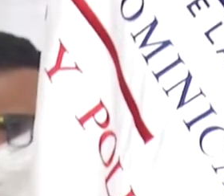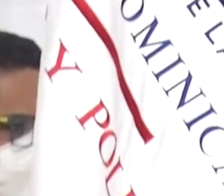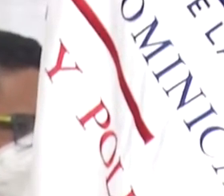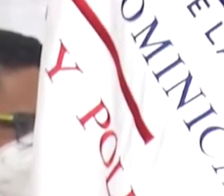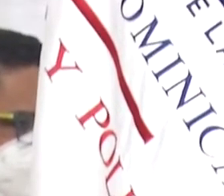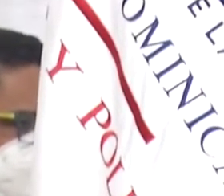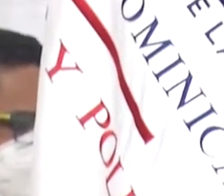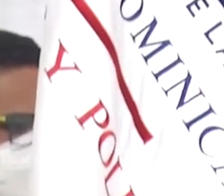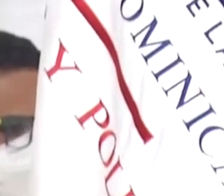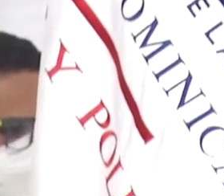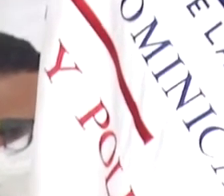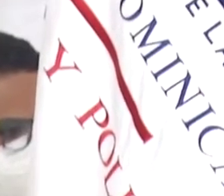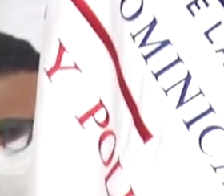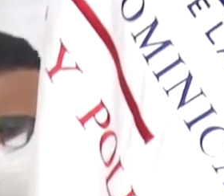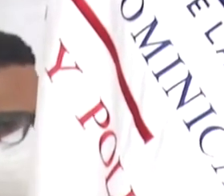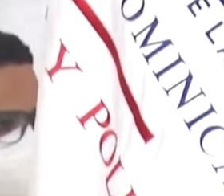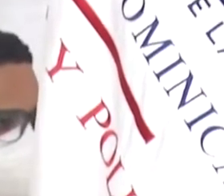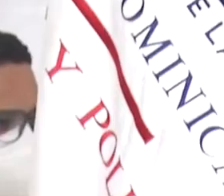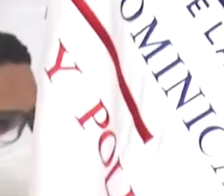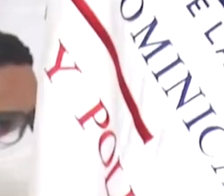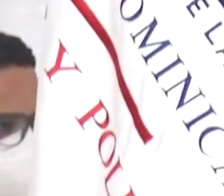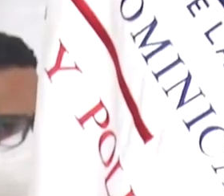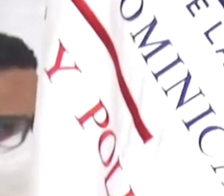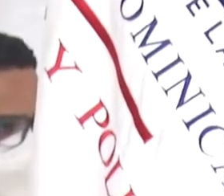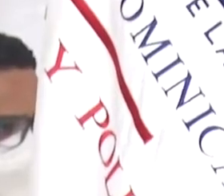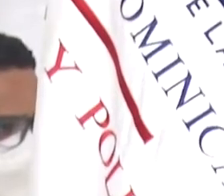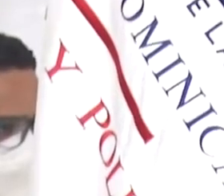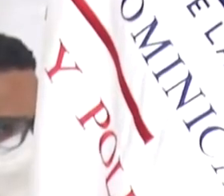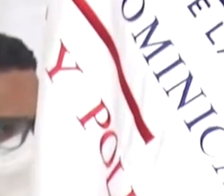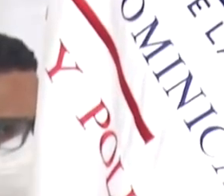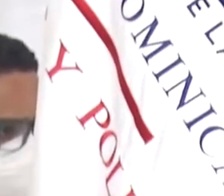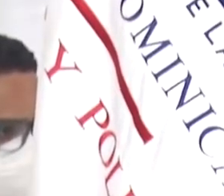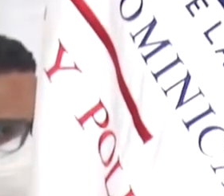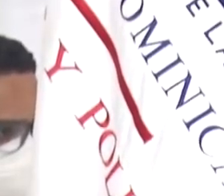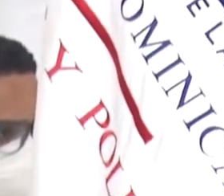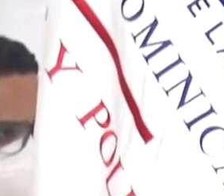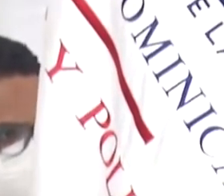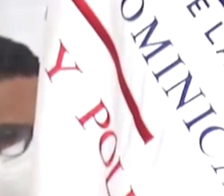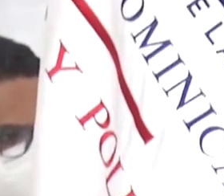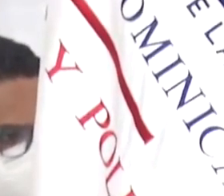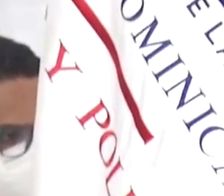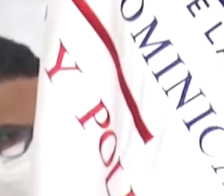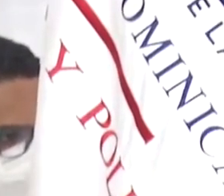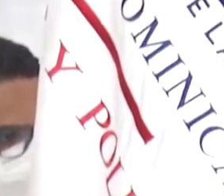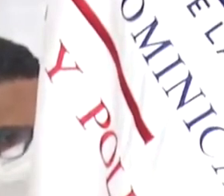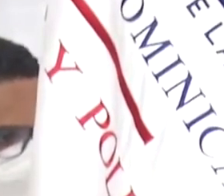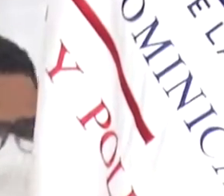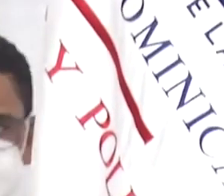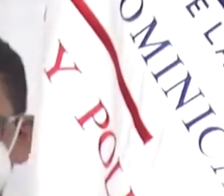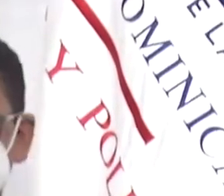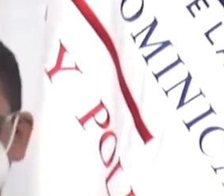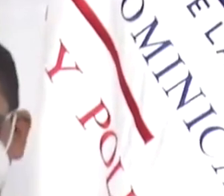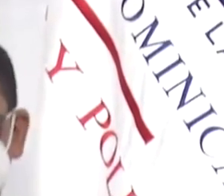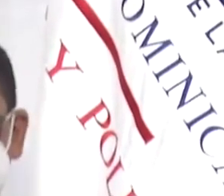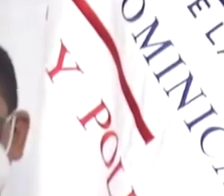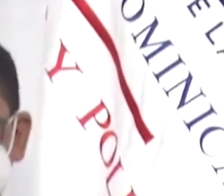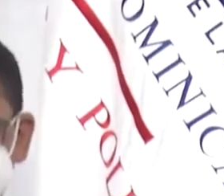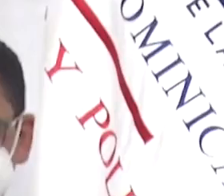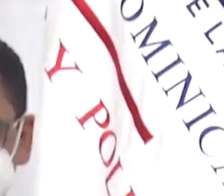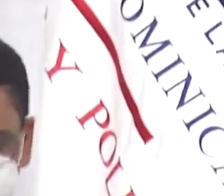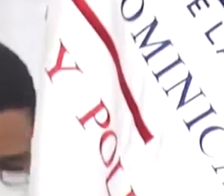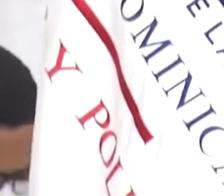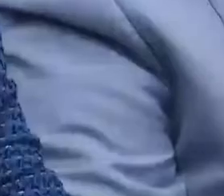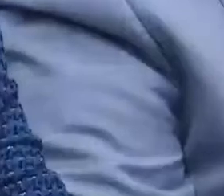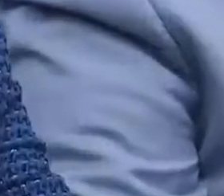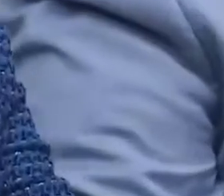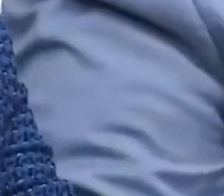Estrategia Integral Seguridad Ciudadana, Mi País Seguro, aquí en San Francisco de